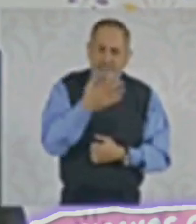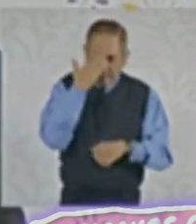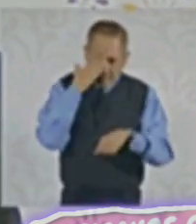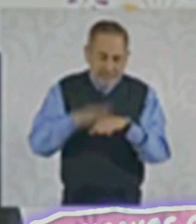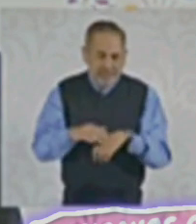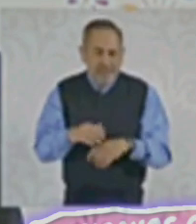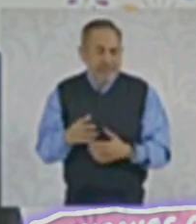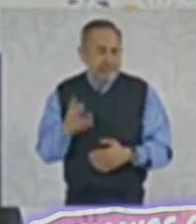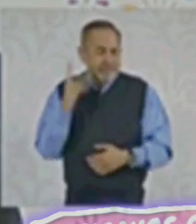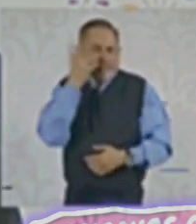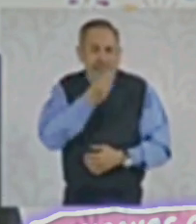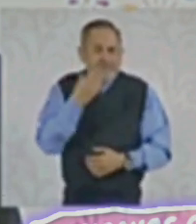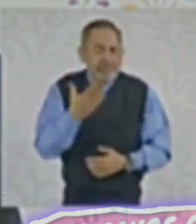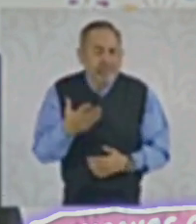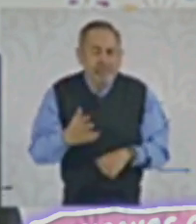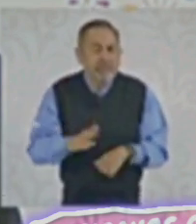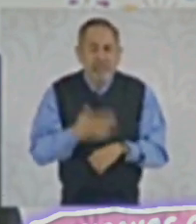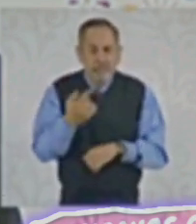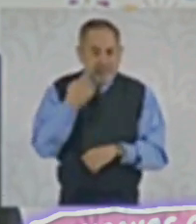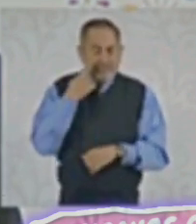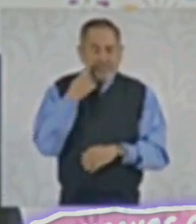Primero porque